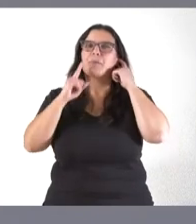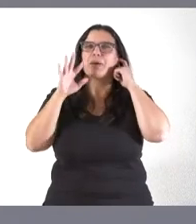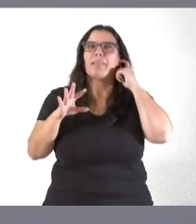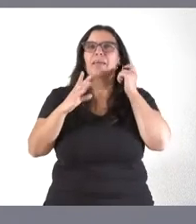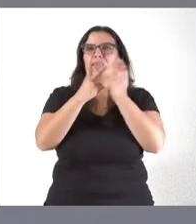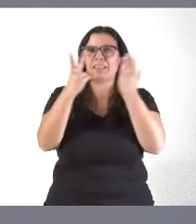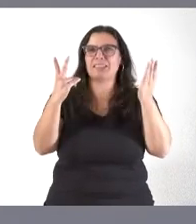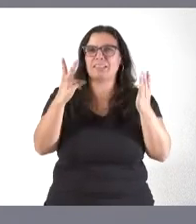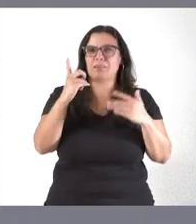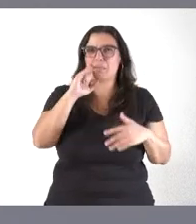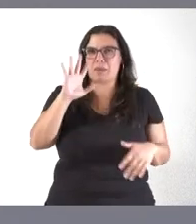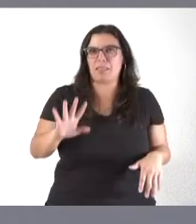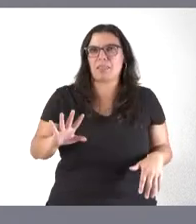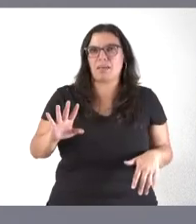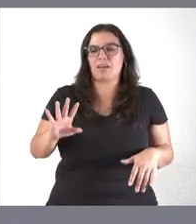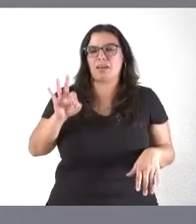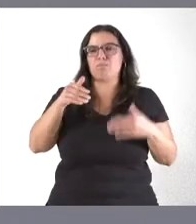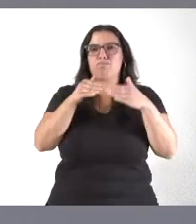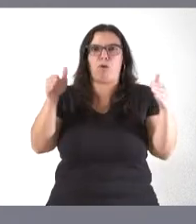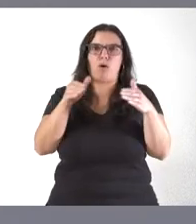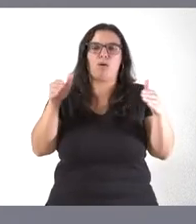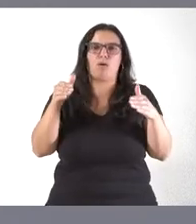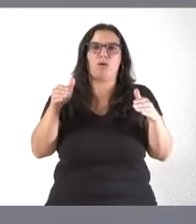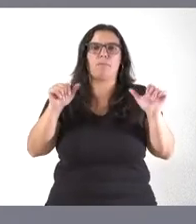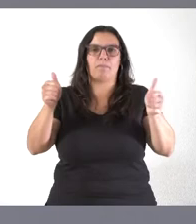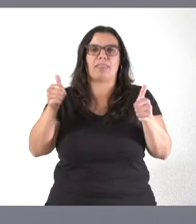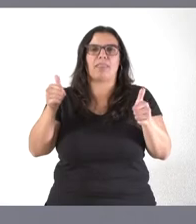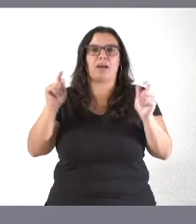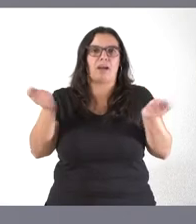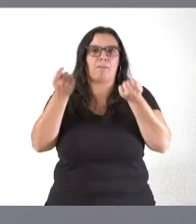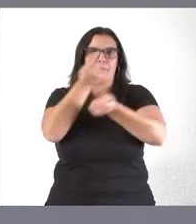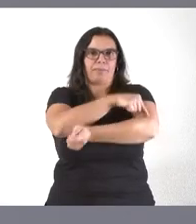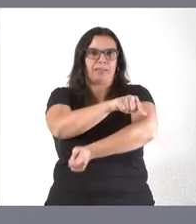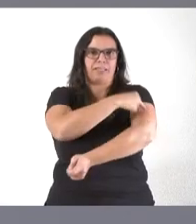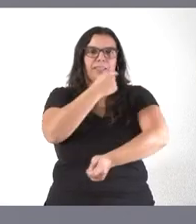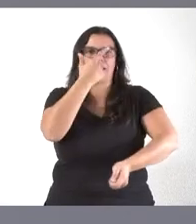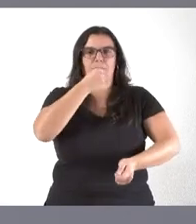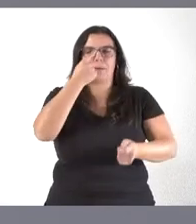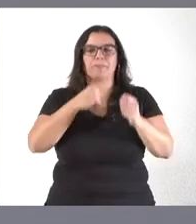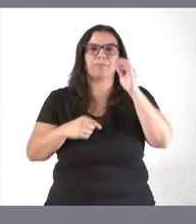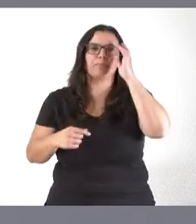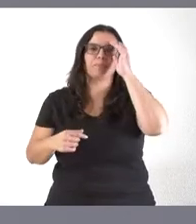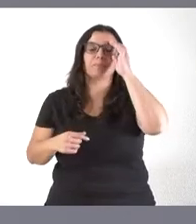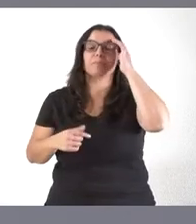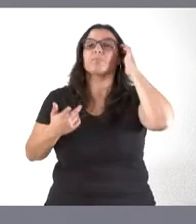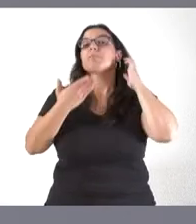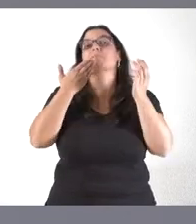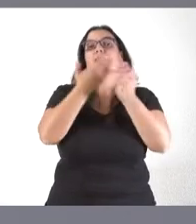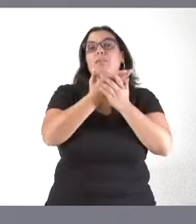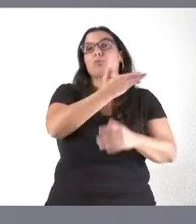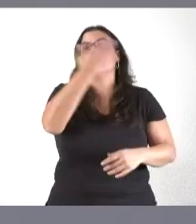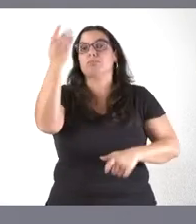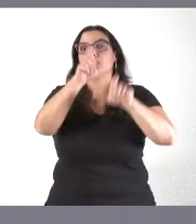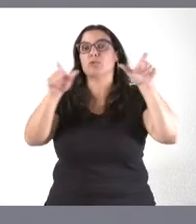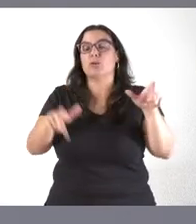si no recuerdo mal es el día en que comienza Ya esta vacunación por por gripe pues desde aquí hacemos un llamamiento Al conjunto de la población